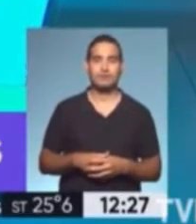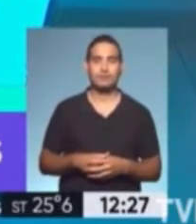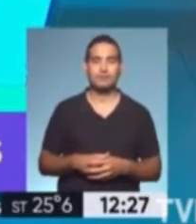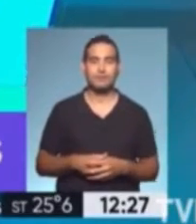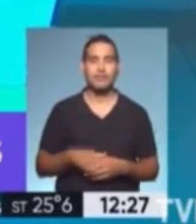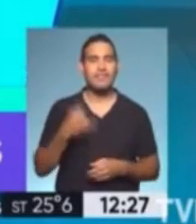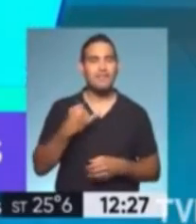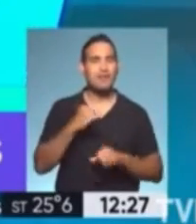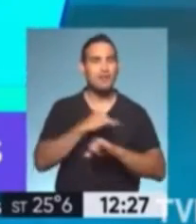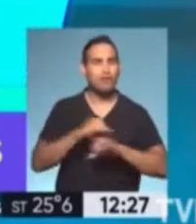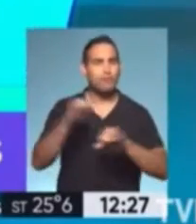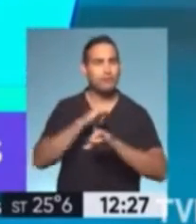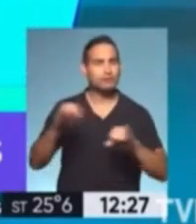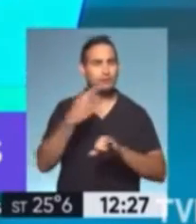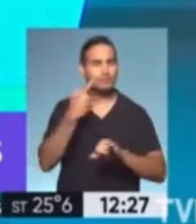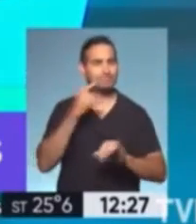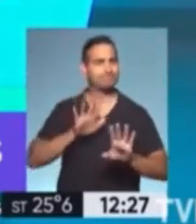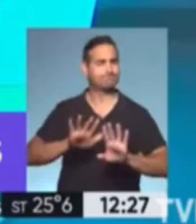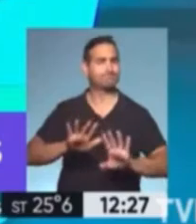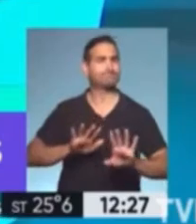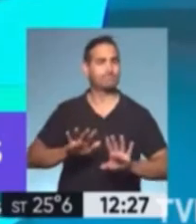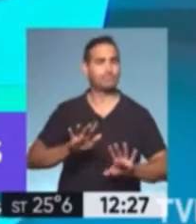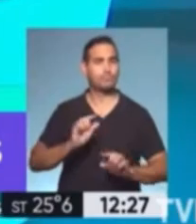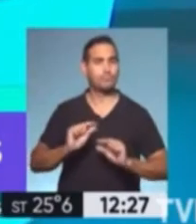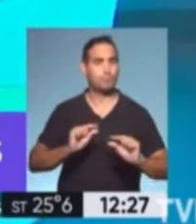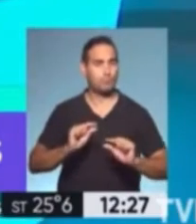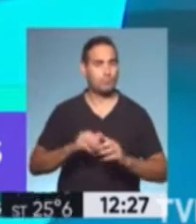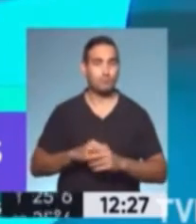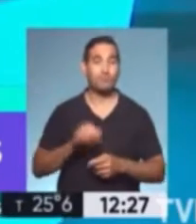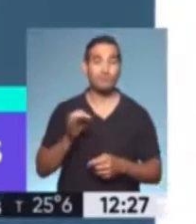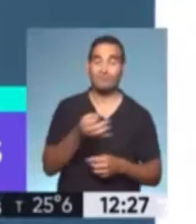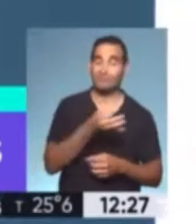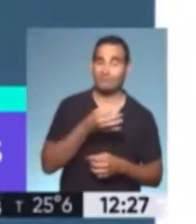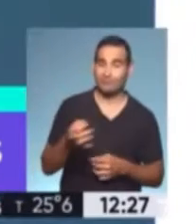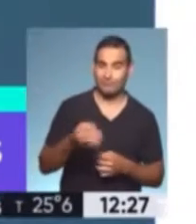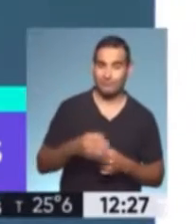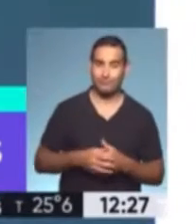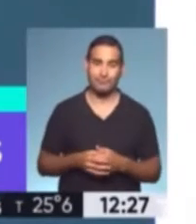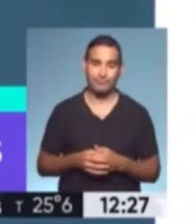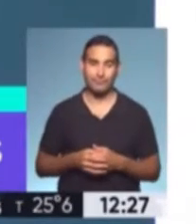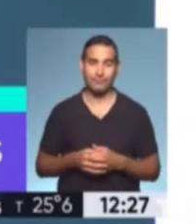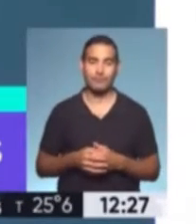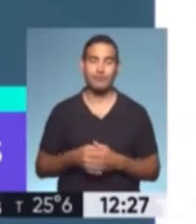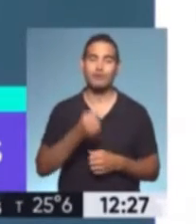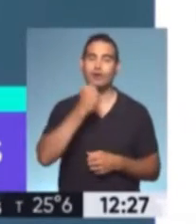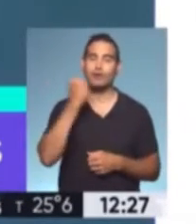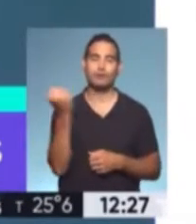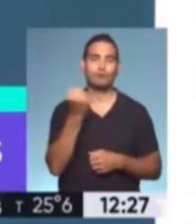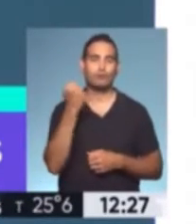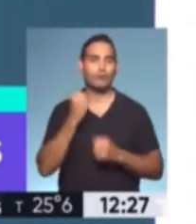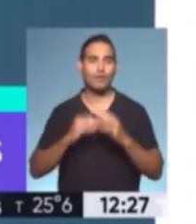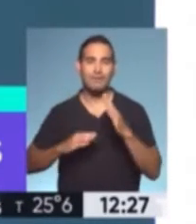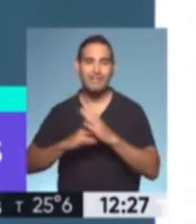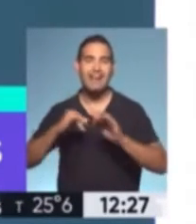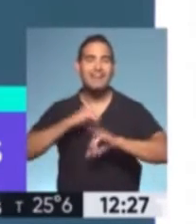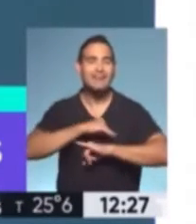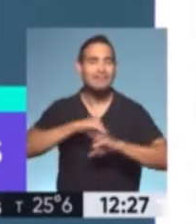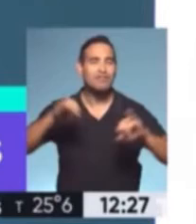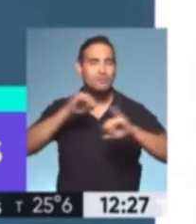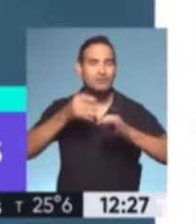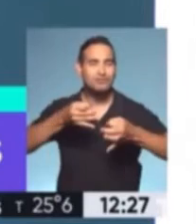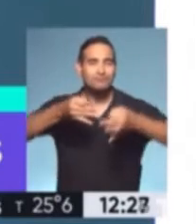diseccionar la información que vamos recibiendo todos los días, ¿no? Sí, sí, me parece que es fundamental llevar buena